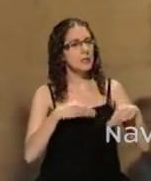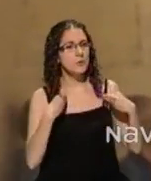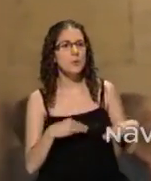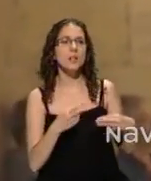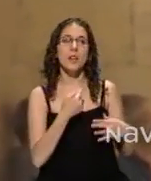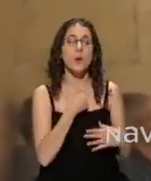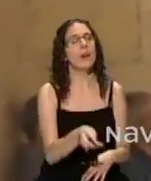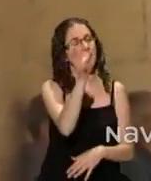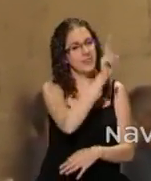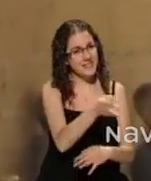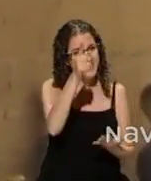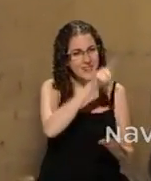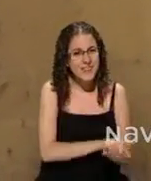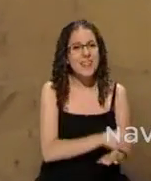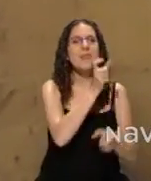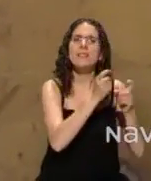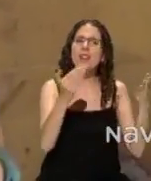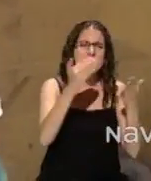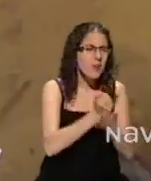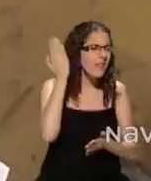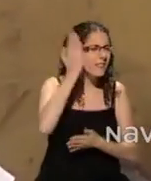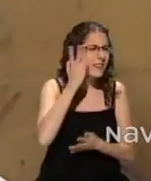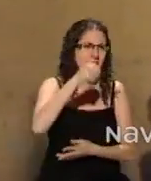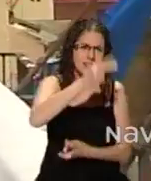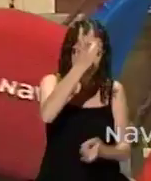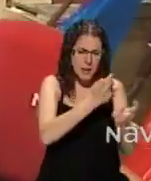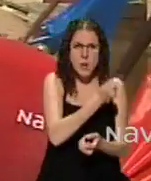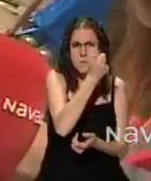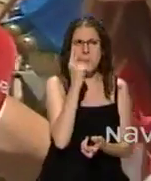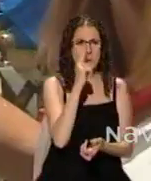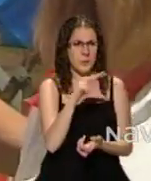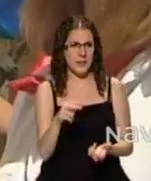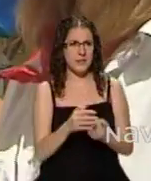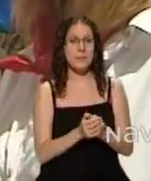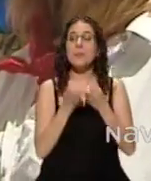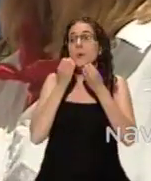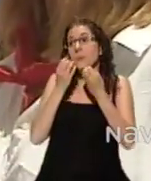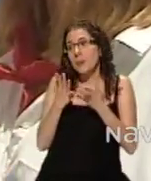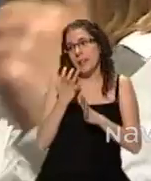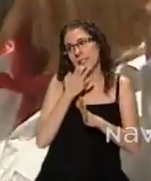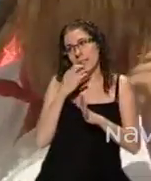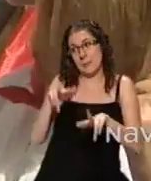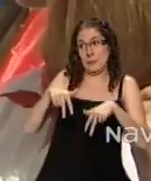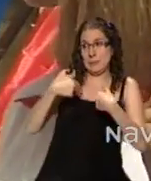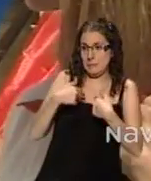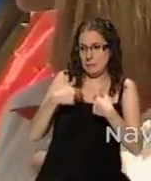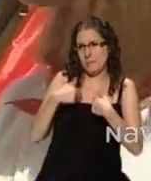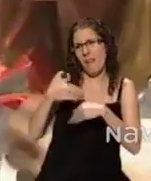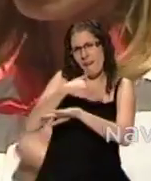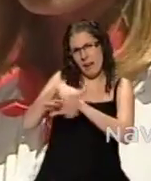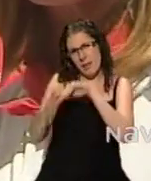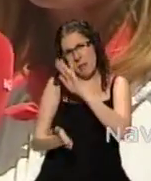pues vuelvo a repetir, invito a todos los navarros que se den una vuelta. Pues, ¿qué le parece, alcalde, si nos bajamos a la calle